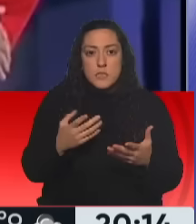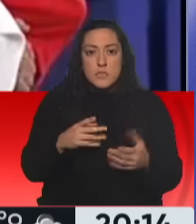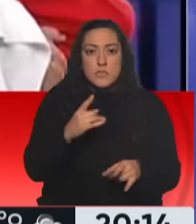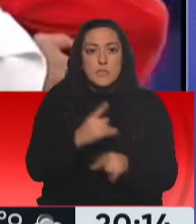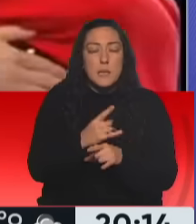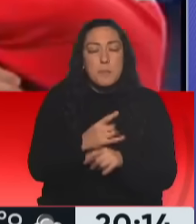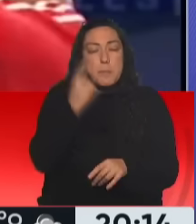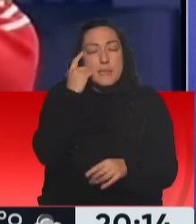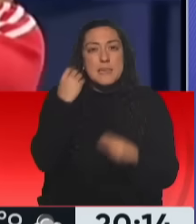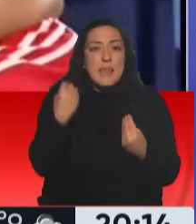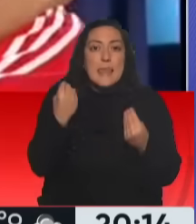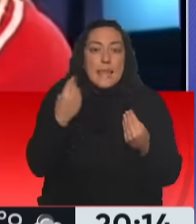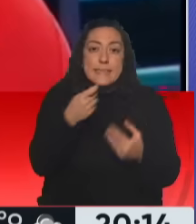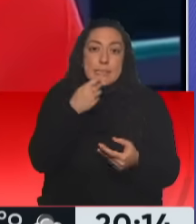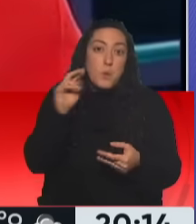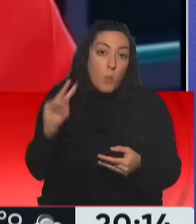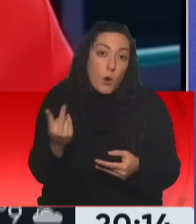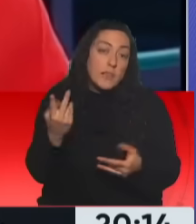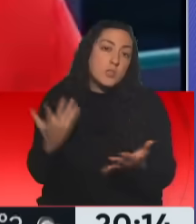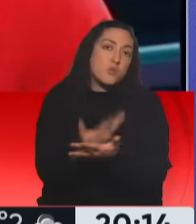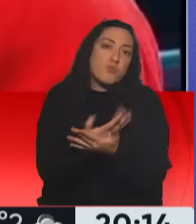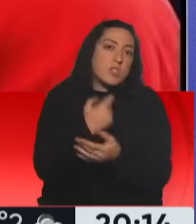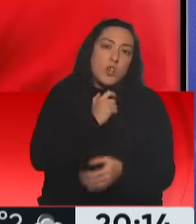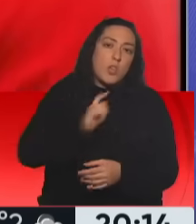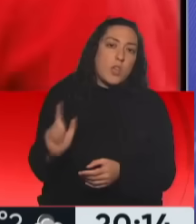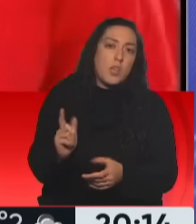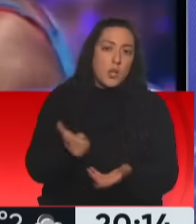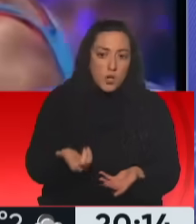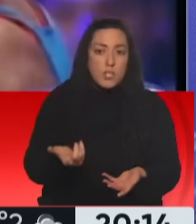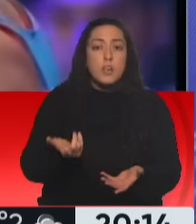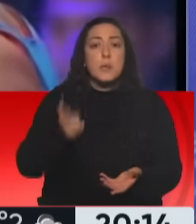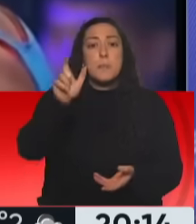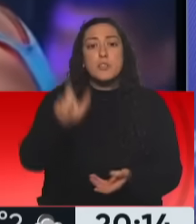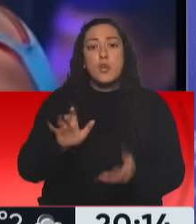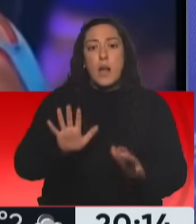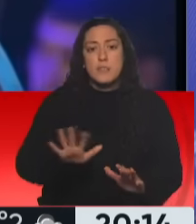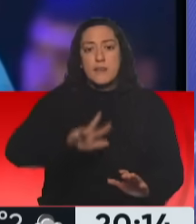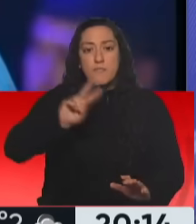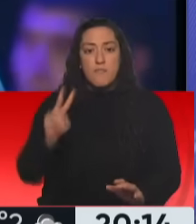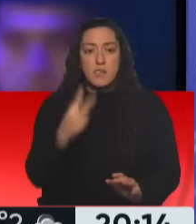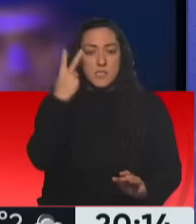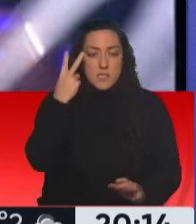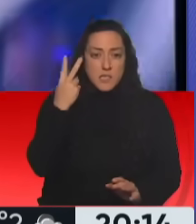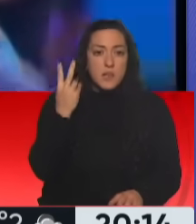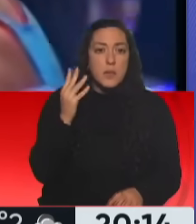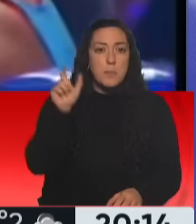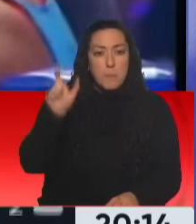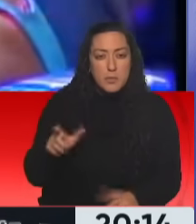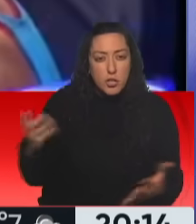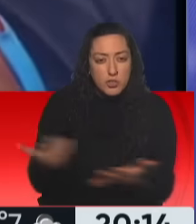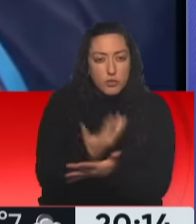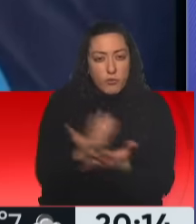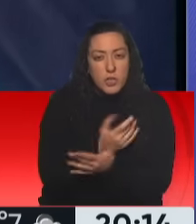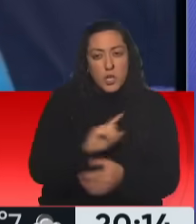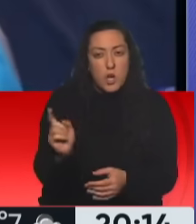que no sufra, al menos que no sufra. Este tipo de fallecimiento no hace que el paciente sufra, es todo muy